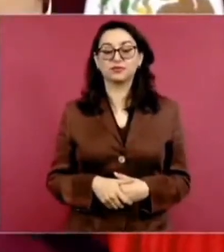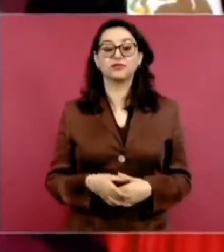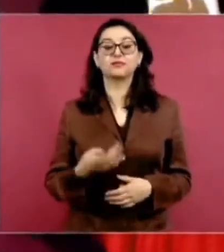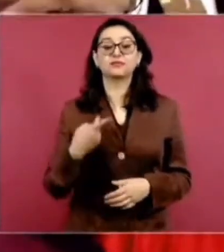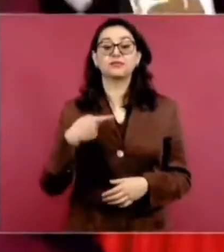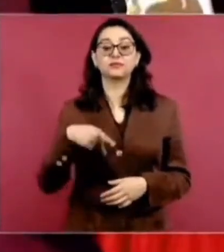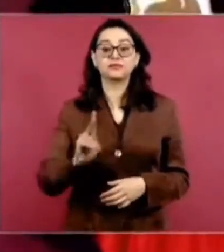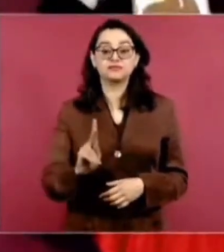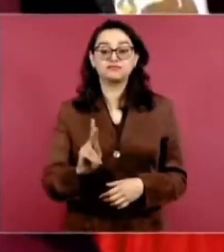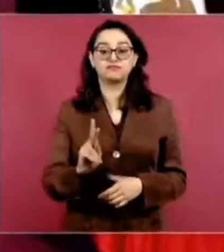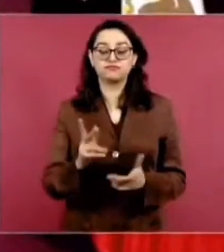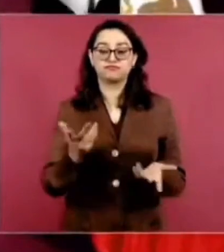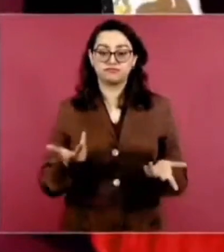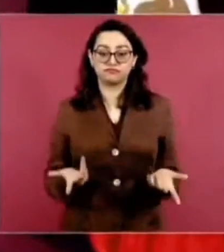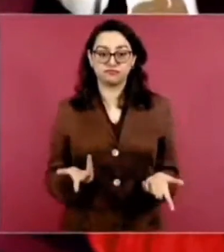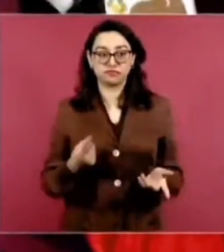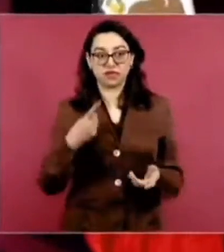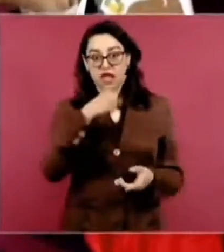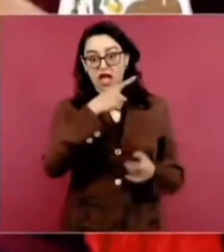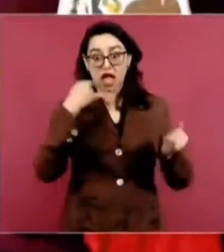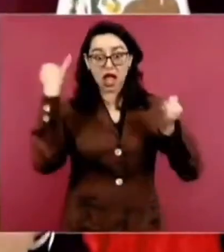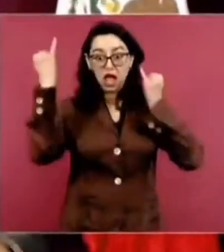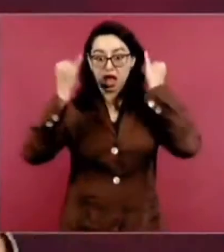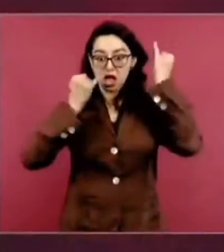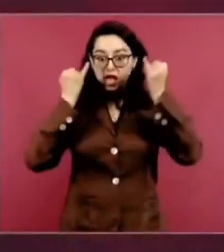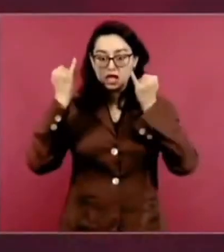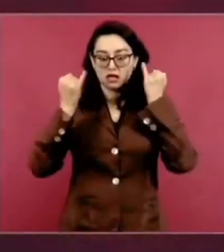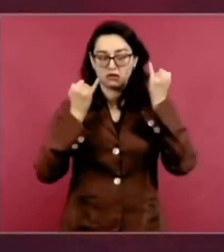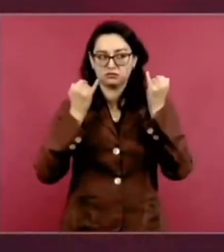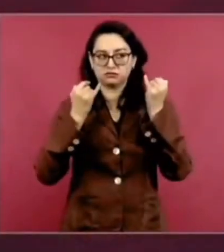Pero hay que informar a los